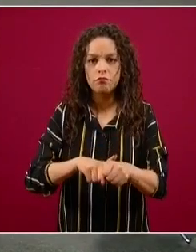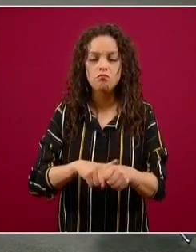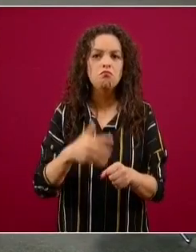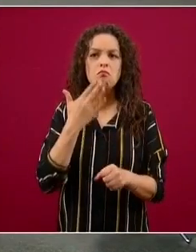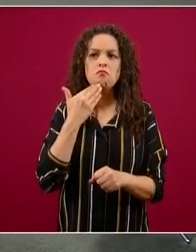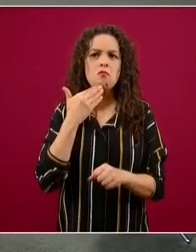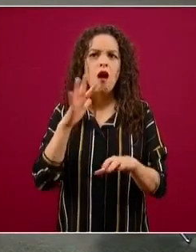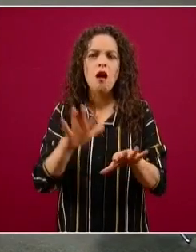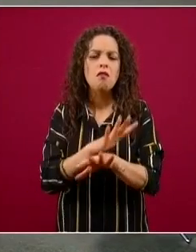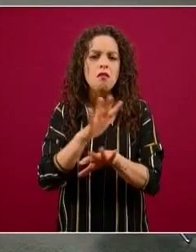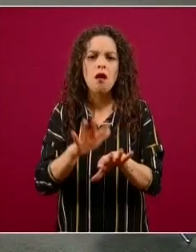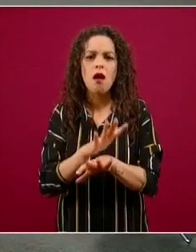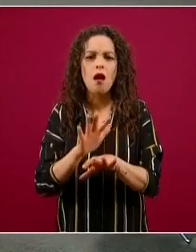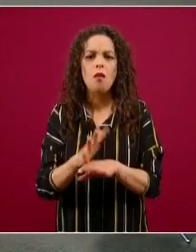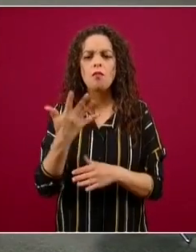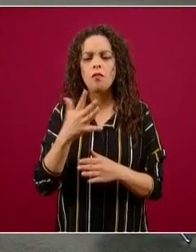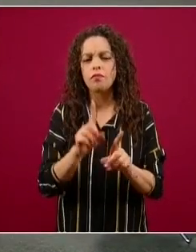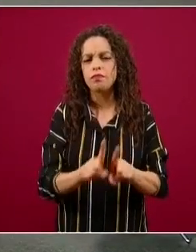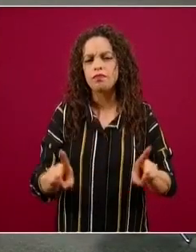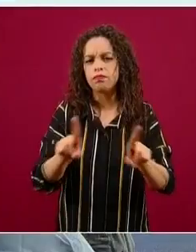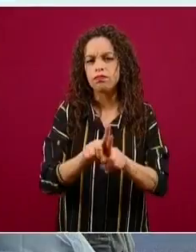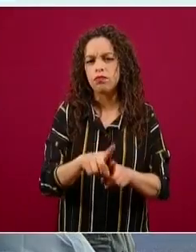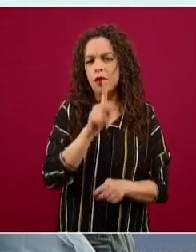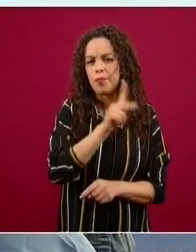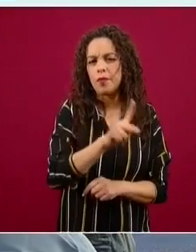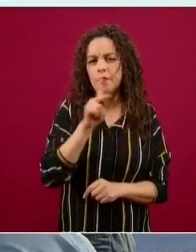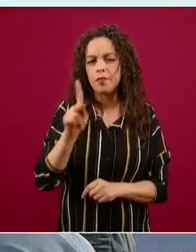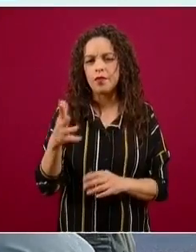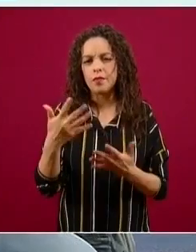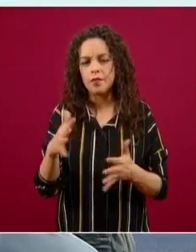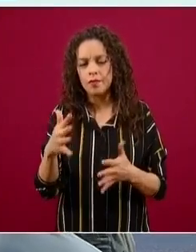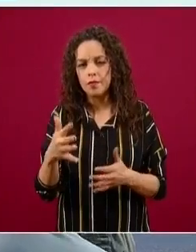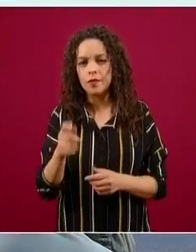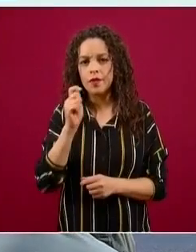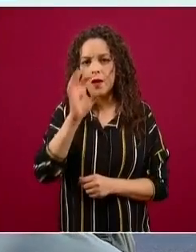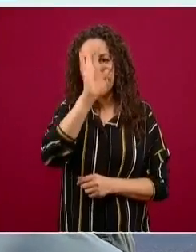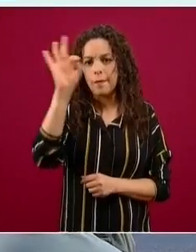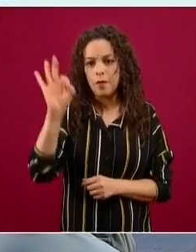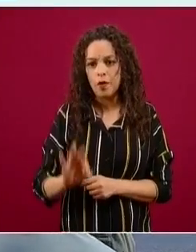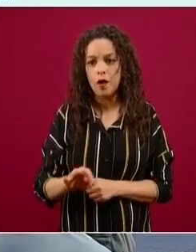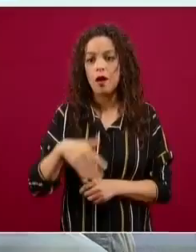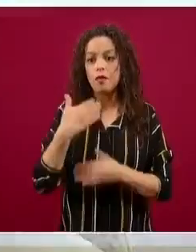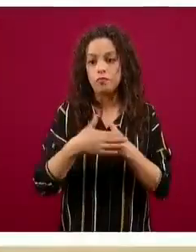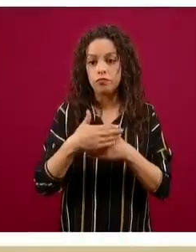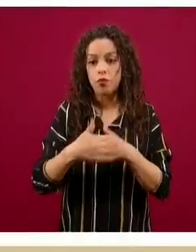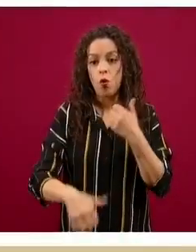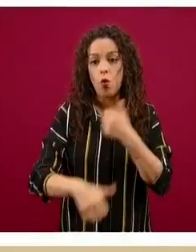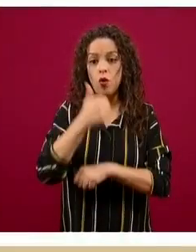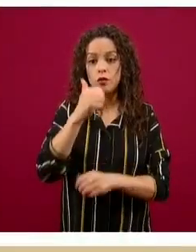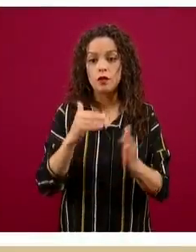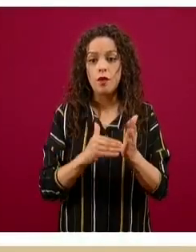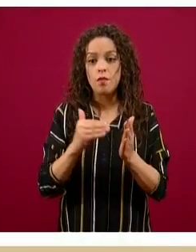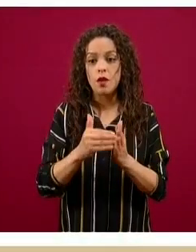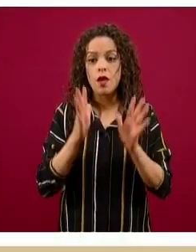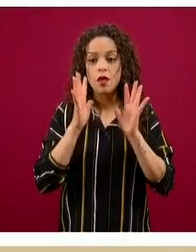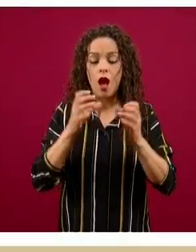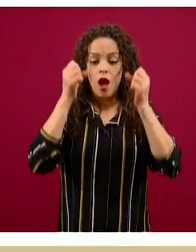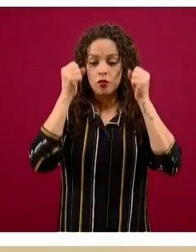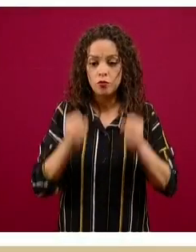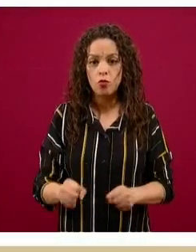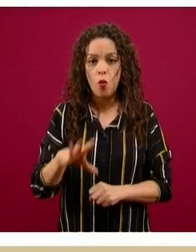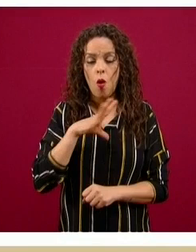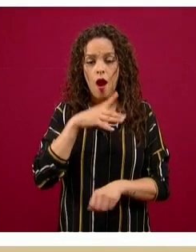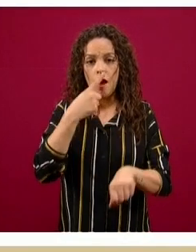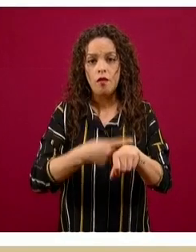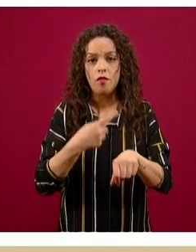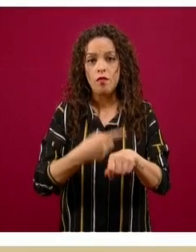importantes en función del porcentaje, estaríamos prácticamente ya por llegar a los 11 millones de casos confirmados a nivel mundial, de